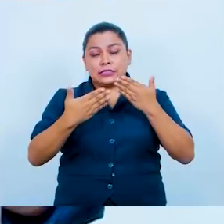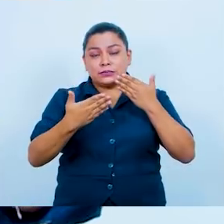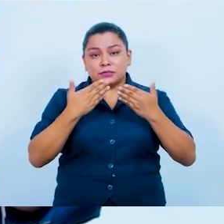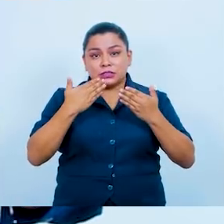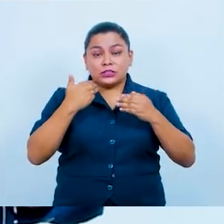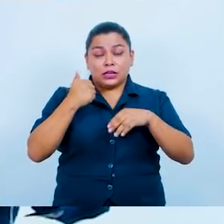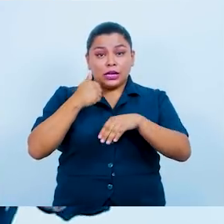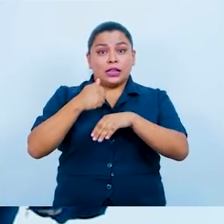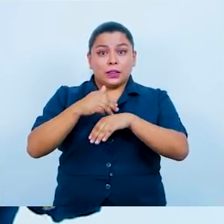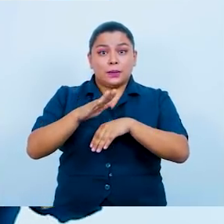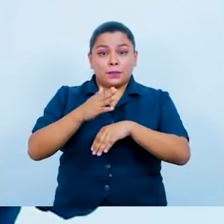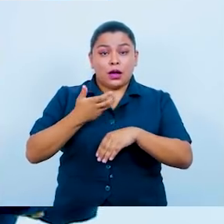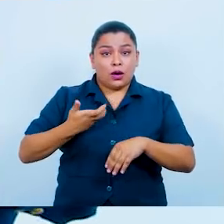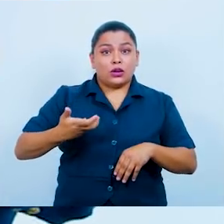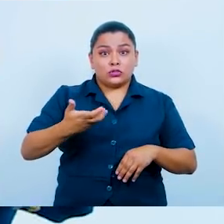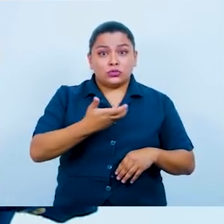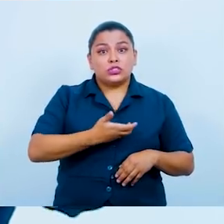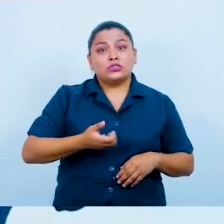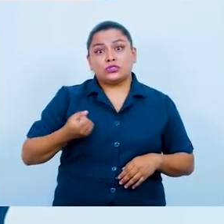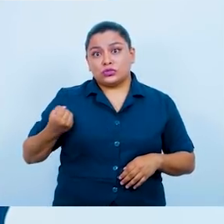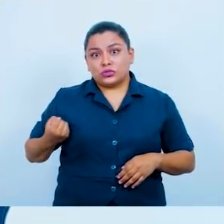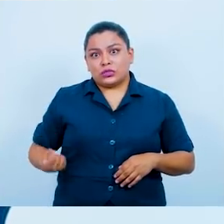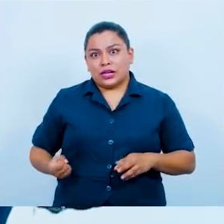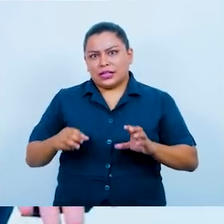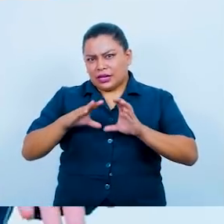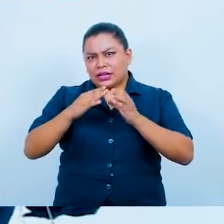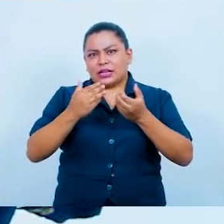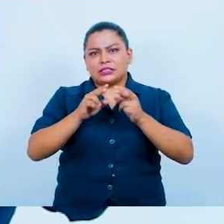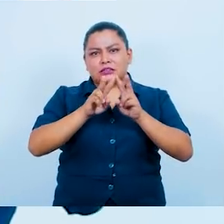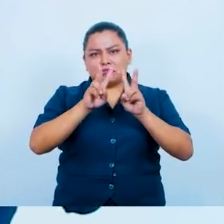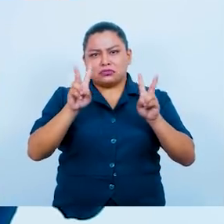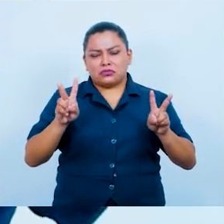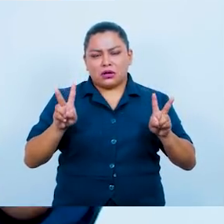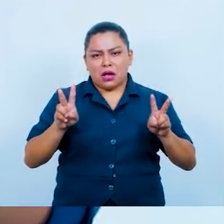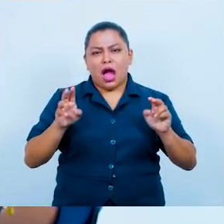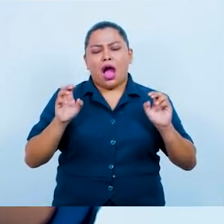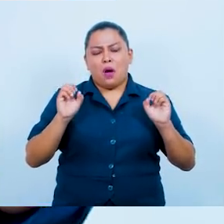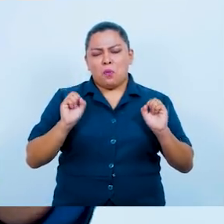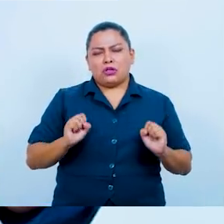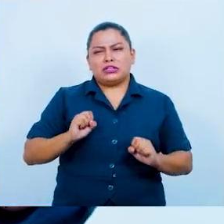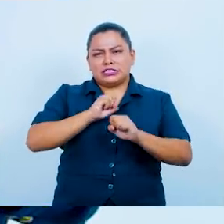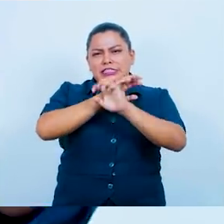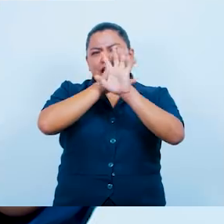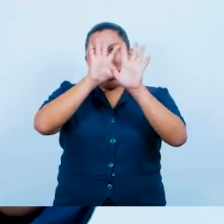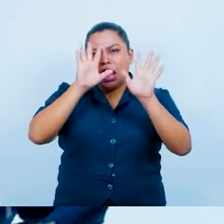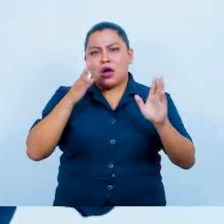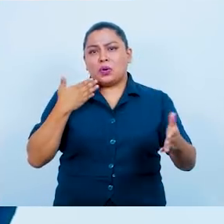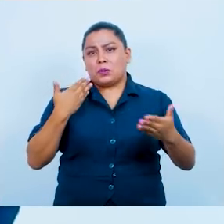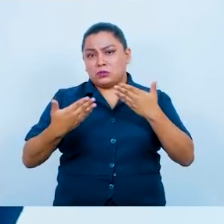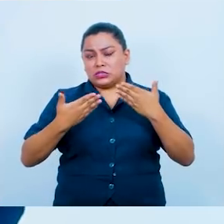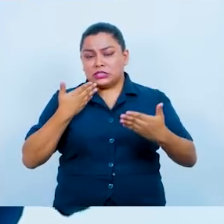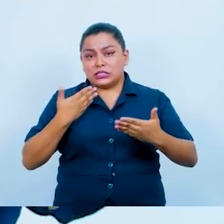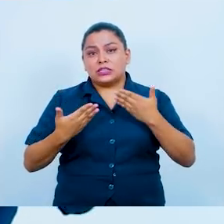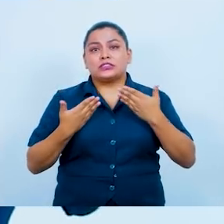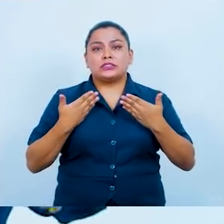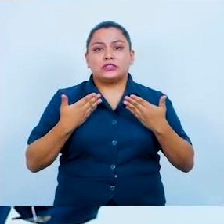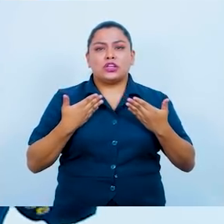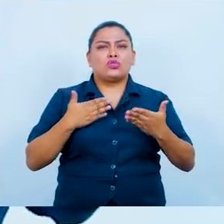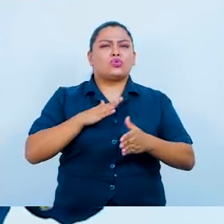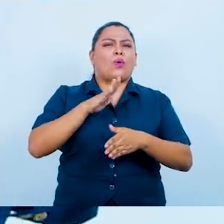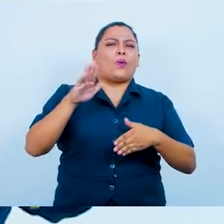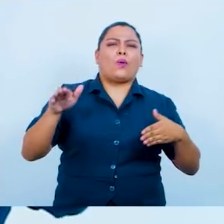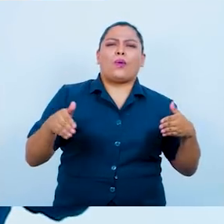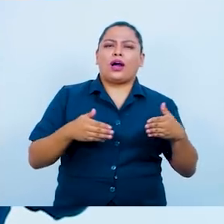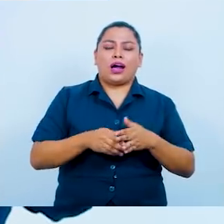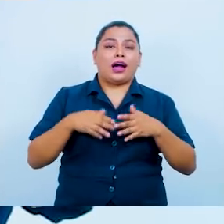nuestros estudiantes en el aula virtual. Teniendo claridad en las orientaciones e indicaciones de cada una